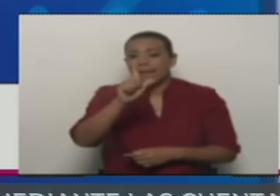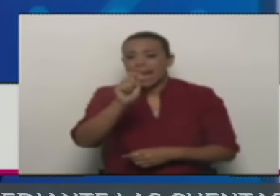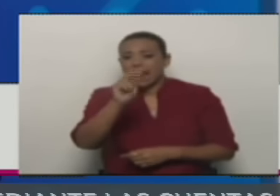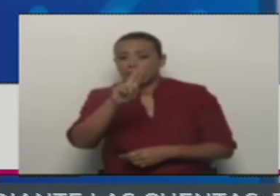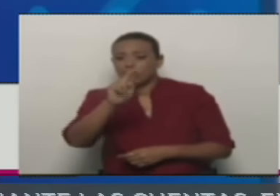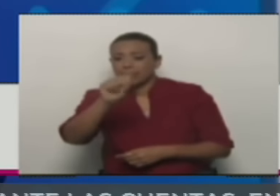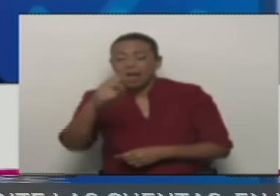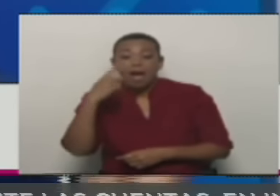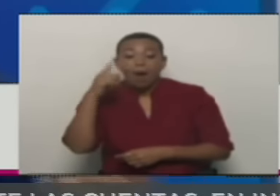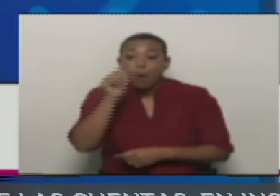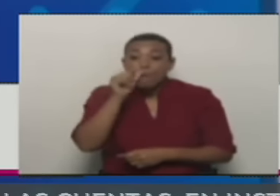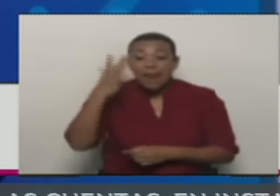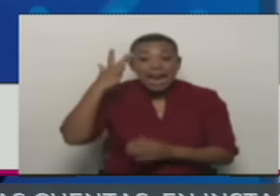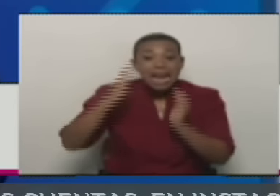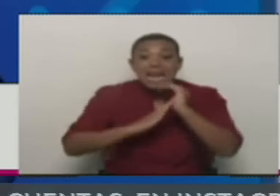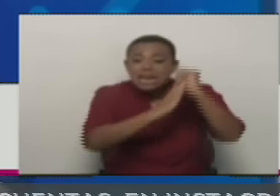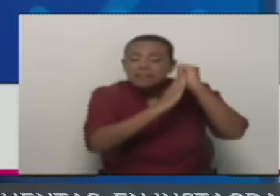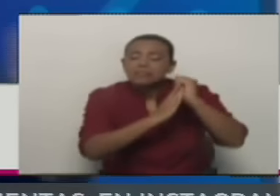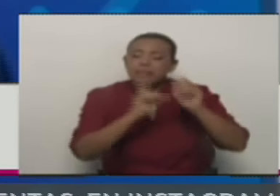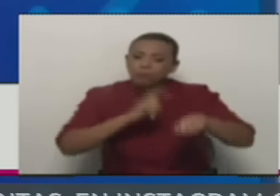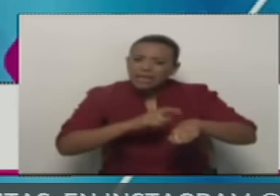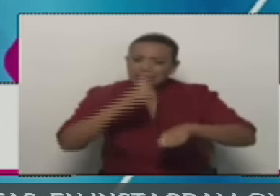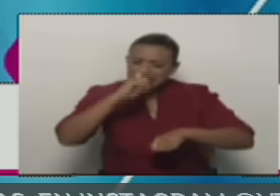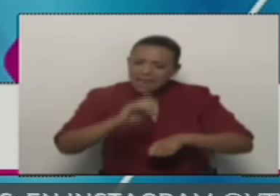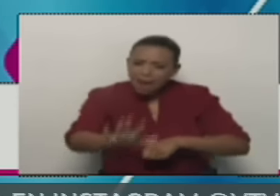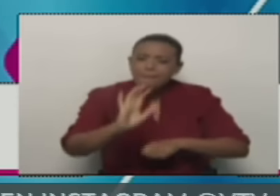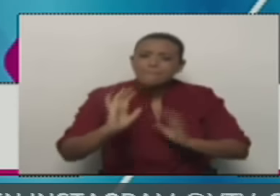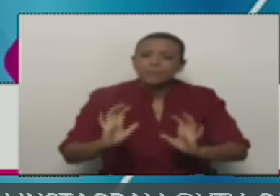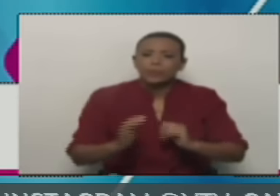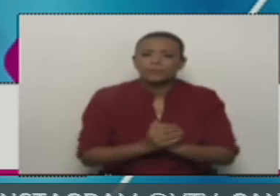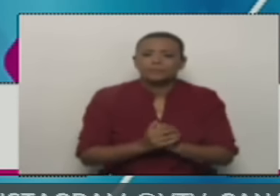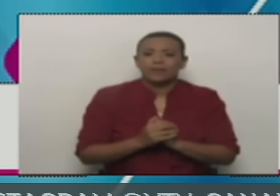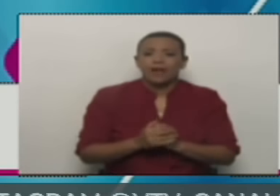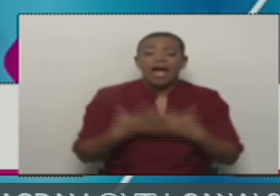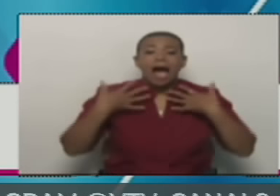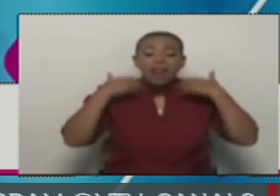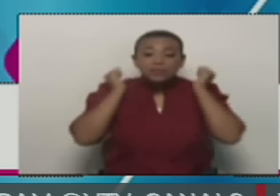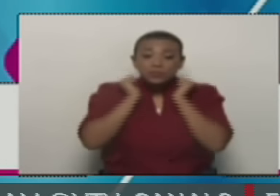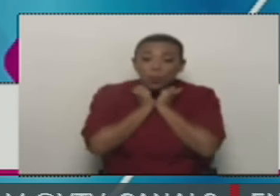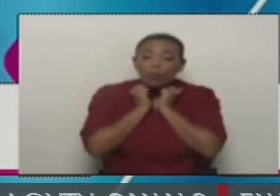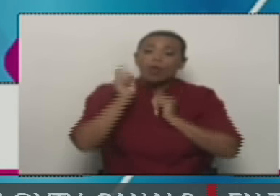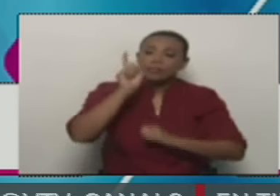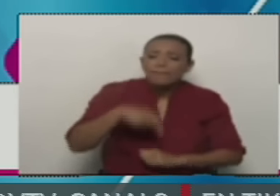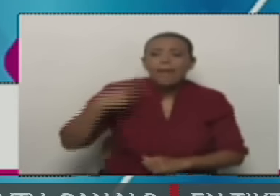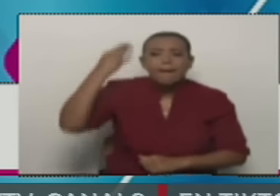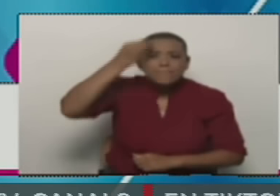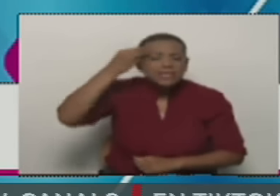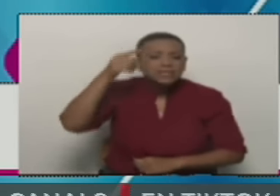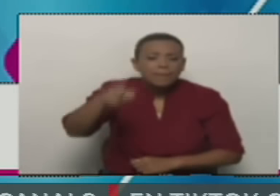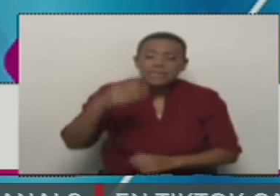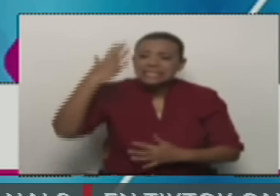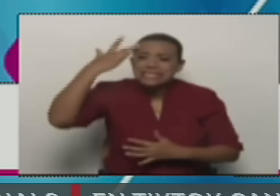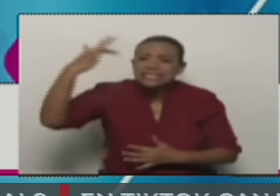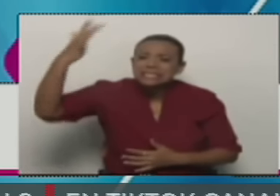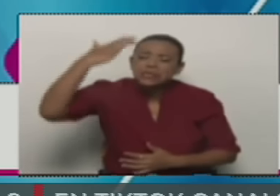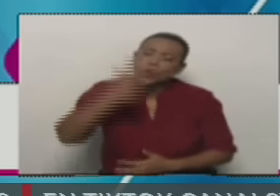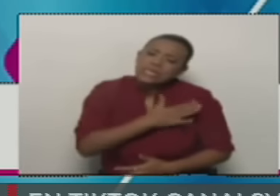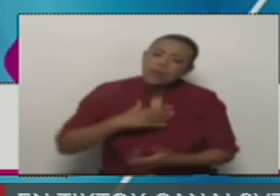fue también nuestro contemporáneo, nuestro hermano mayor, el gran Aristóbulo Isturi, que soñó con todo esto